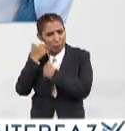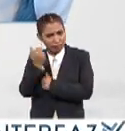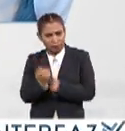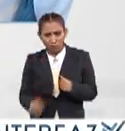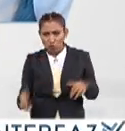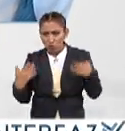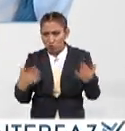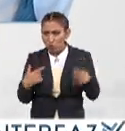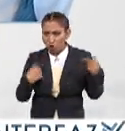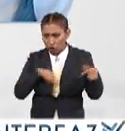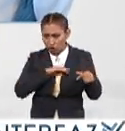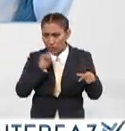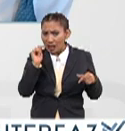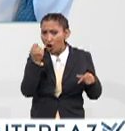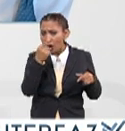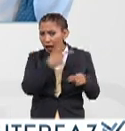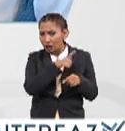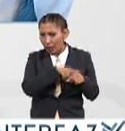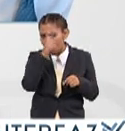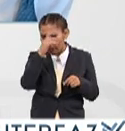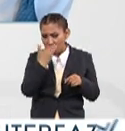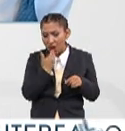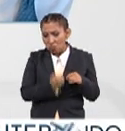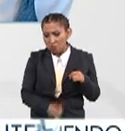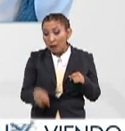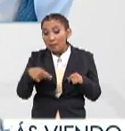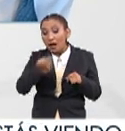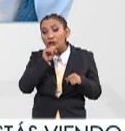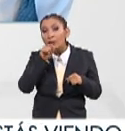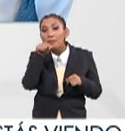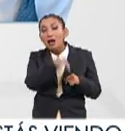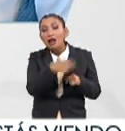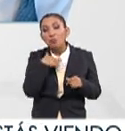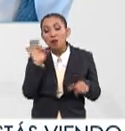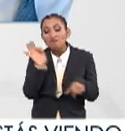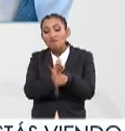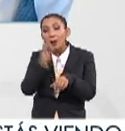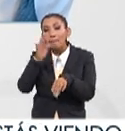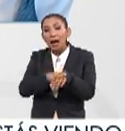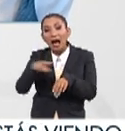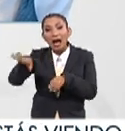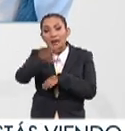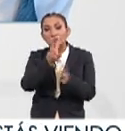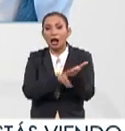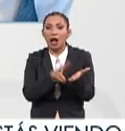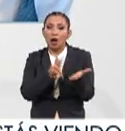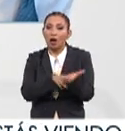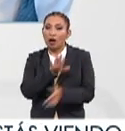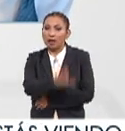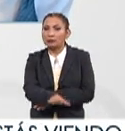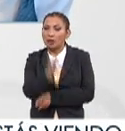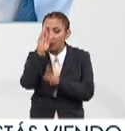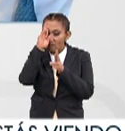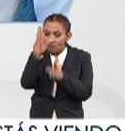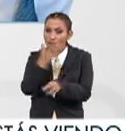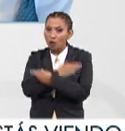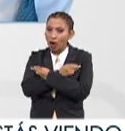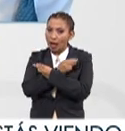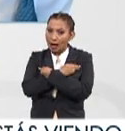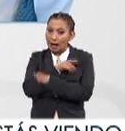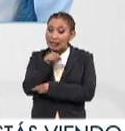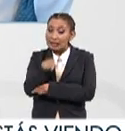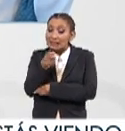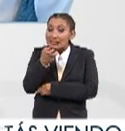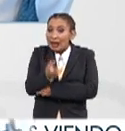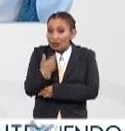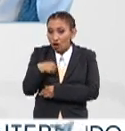buenos los egresados de nuestro Tecnológico Nacional de México, también quieren que fortalezcamos la parte de valores, la parte de moral. Y es